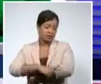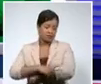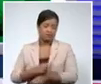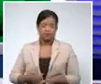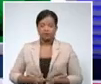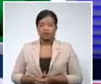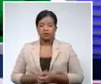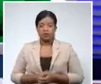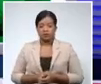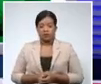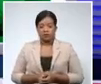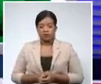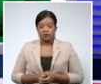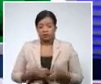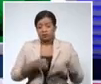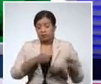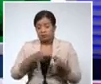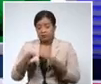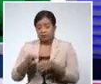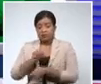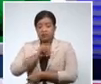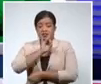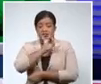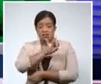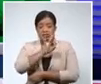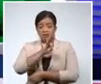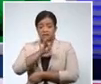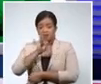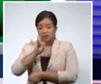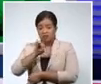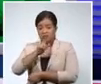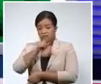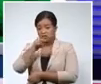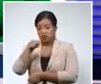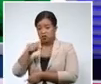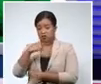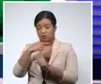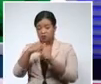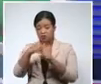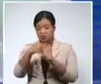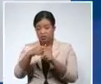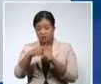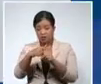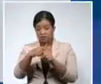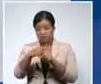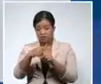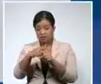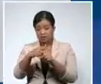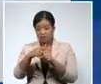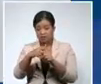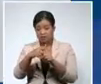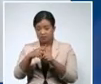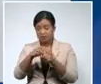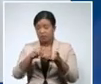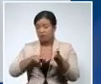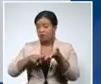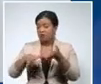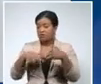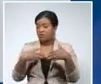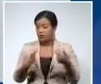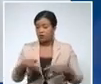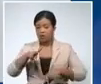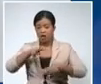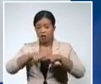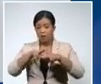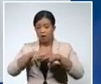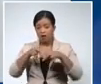Los 777 casos diagnosticados pertenecen o corresponden con la provincia de La Habana, el mayor